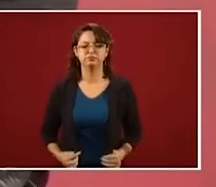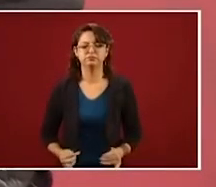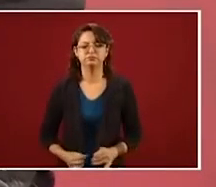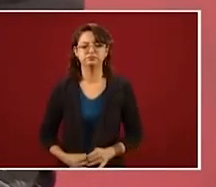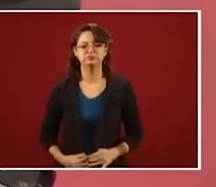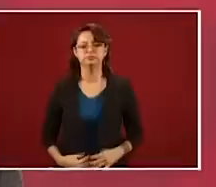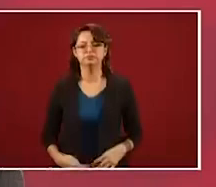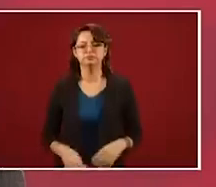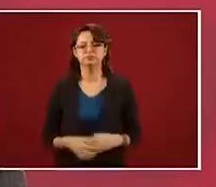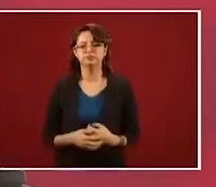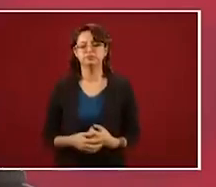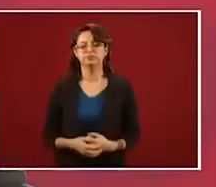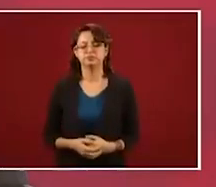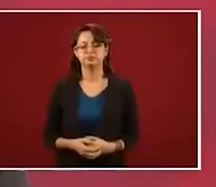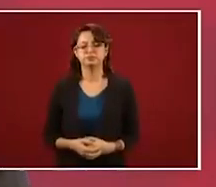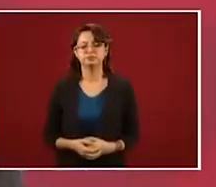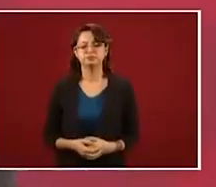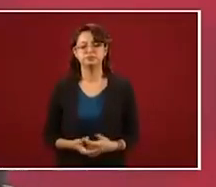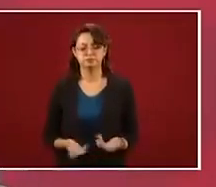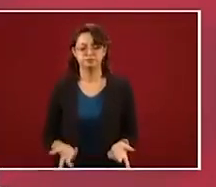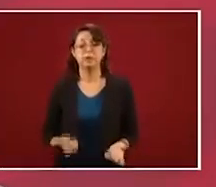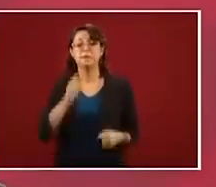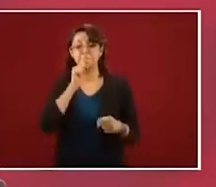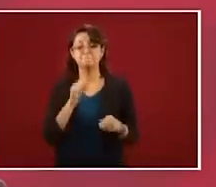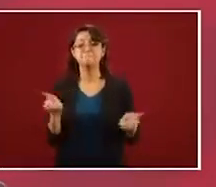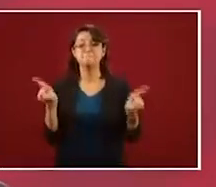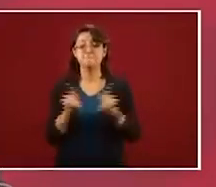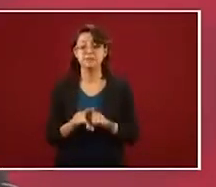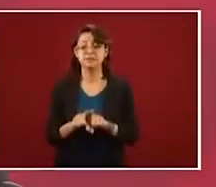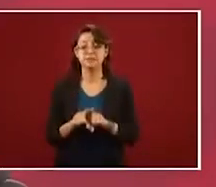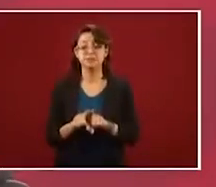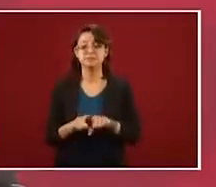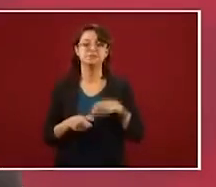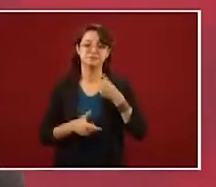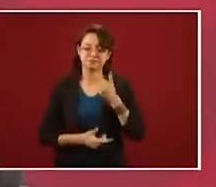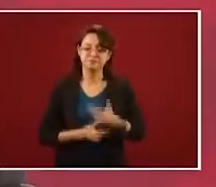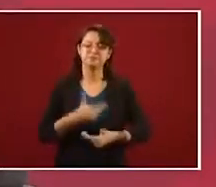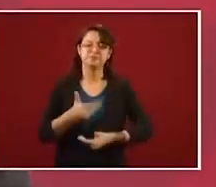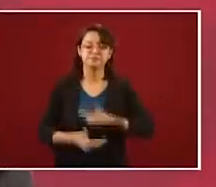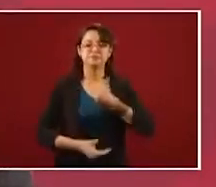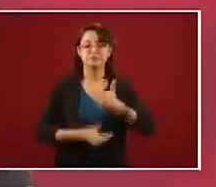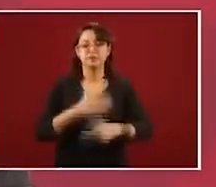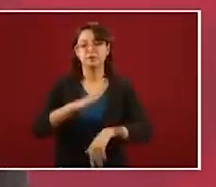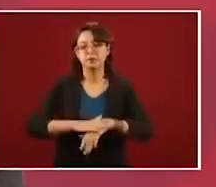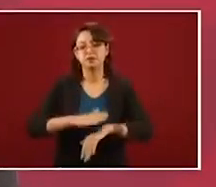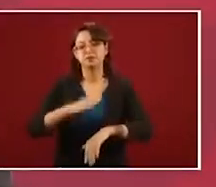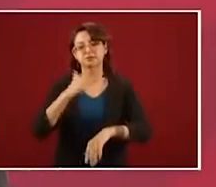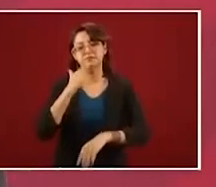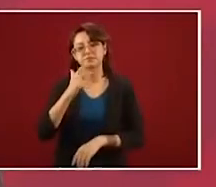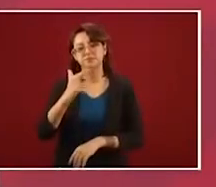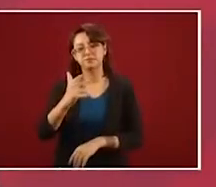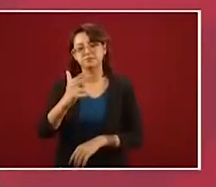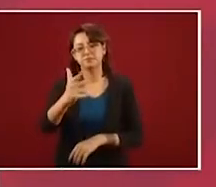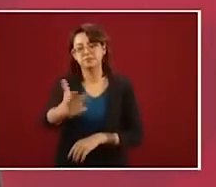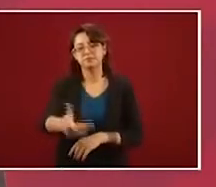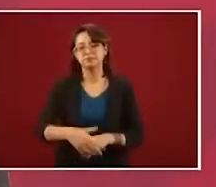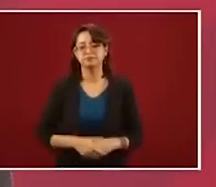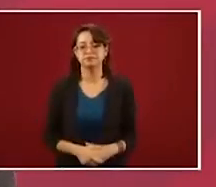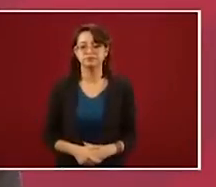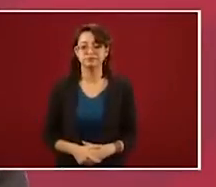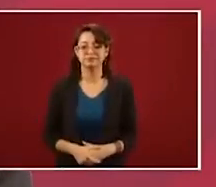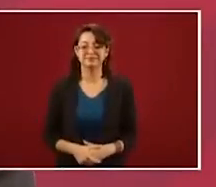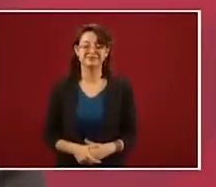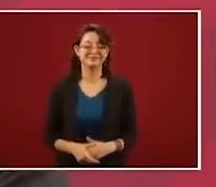Y desde luego vamos a ir avanzando cada vez más. Les